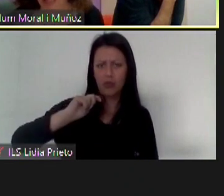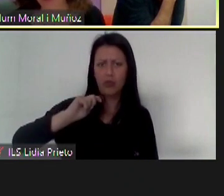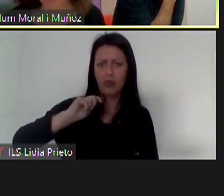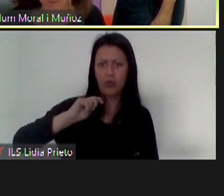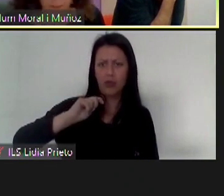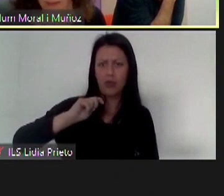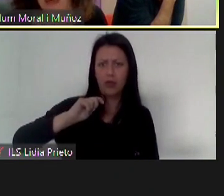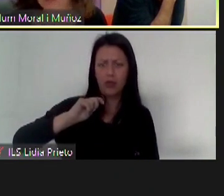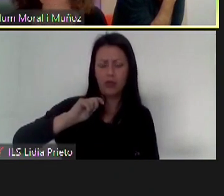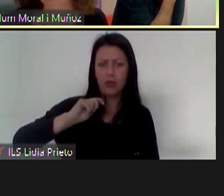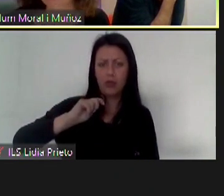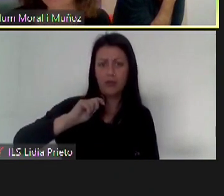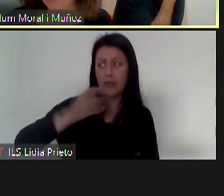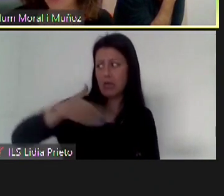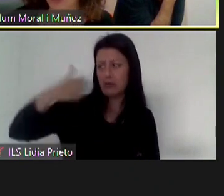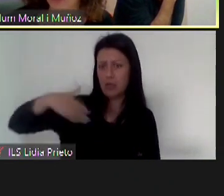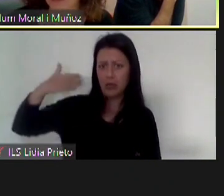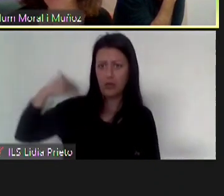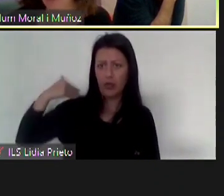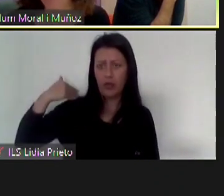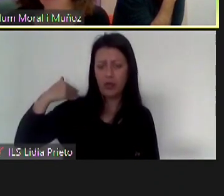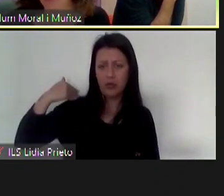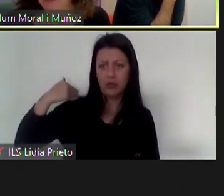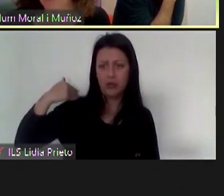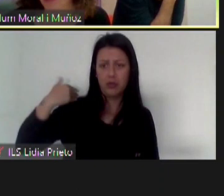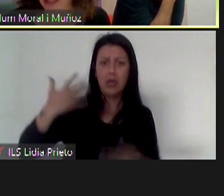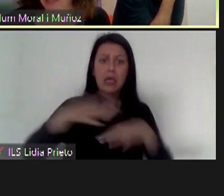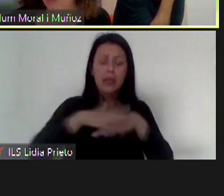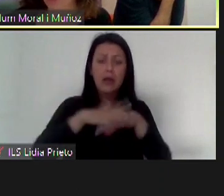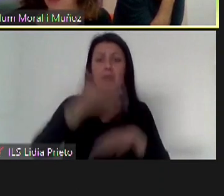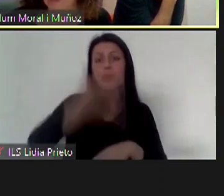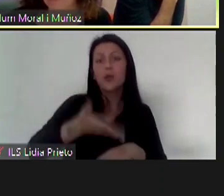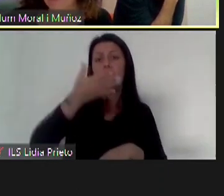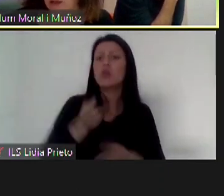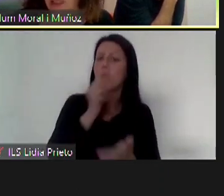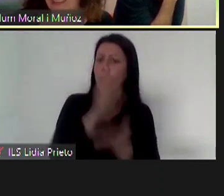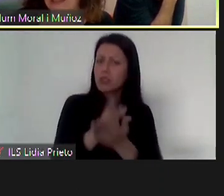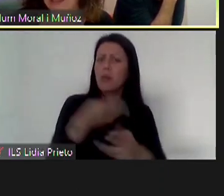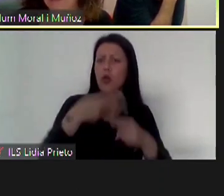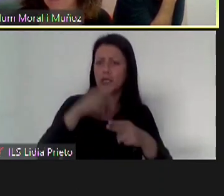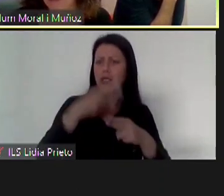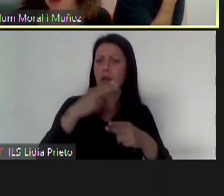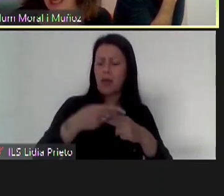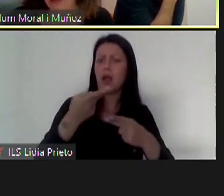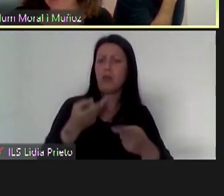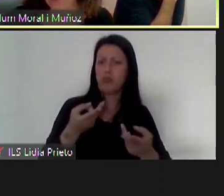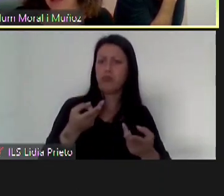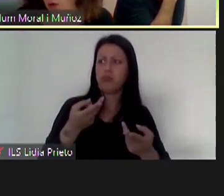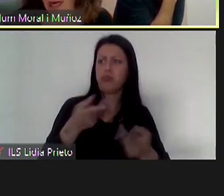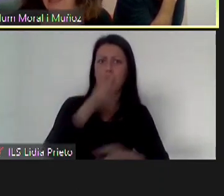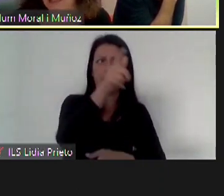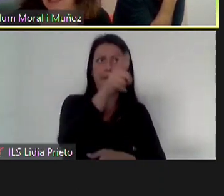hay una red muy importante y una apuesta política por crear estructuras donde la gente se